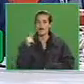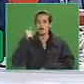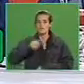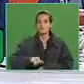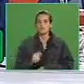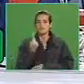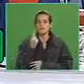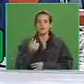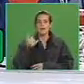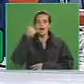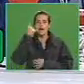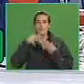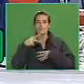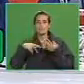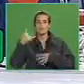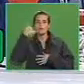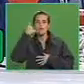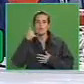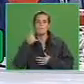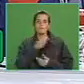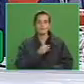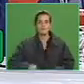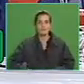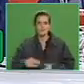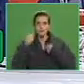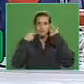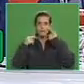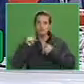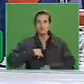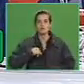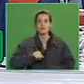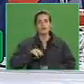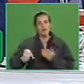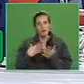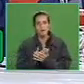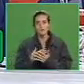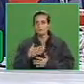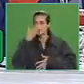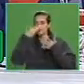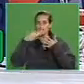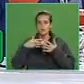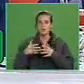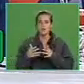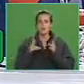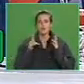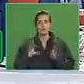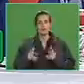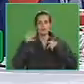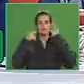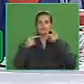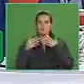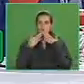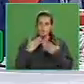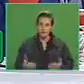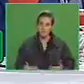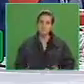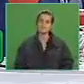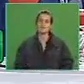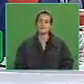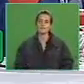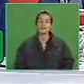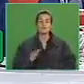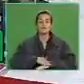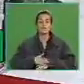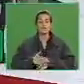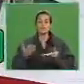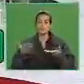aló presidente del comandante Hugo Chávez, y nosotros desde aquí hasta la eternidad donde él descansa, le damos las gracias por habernos